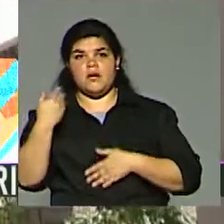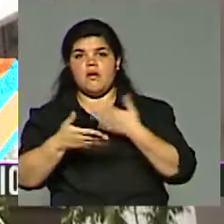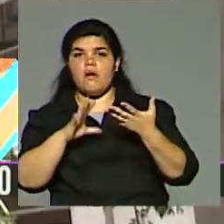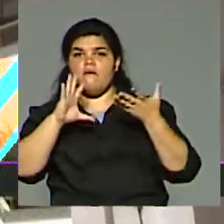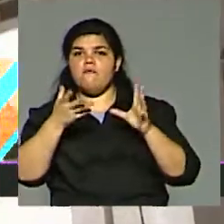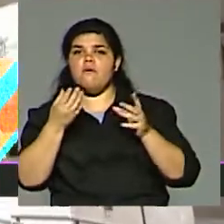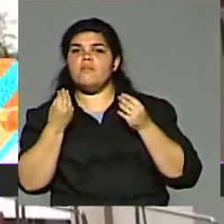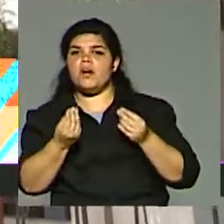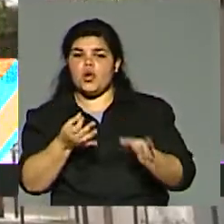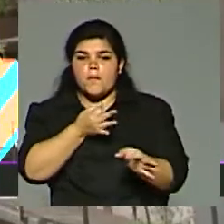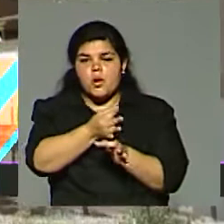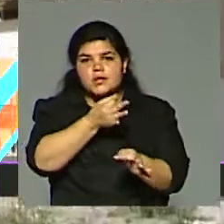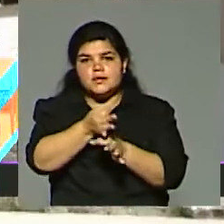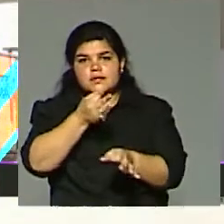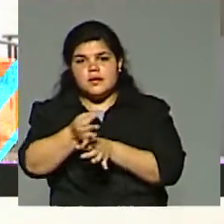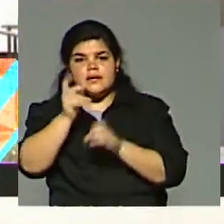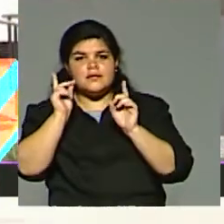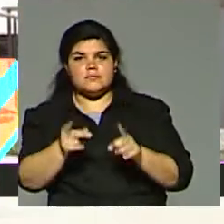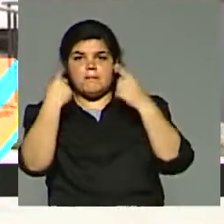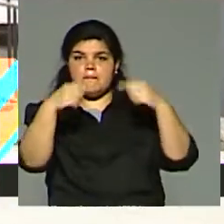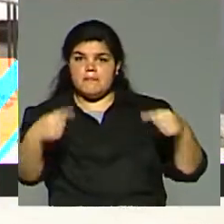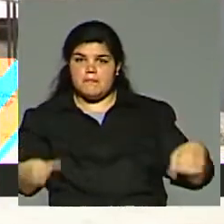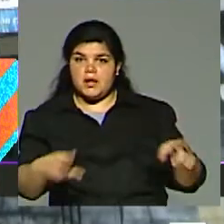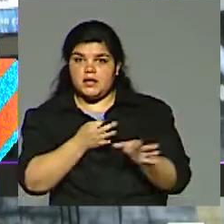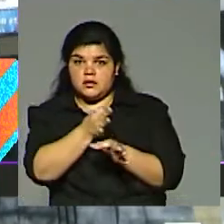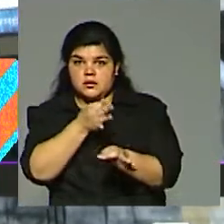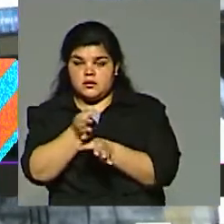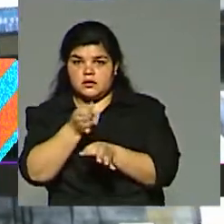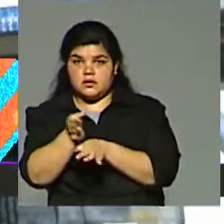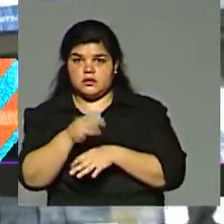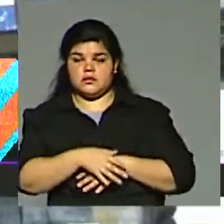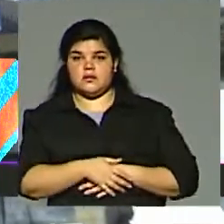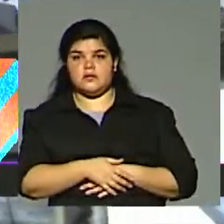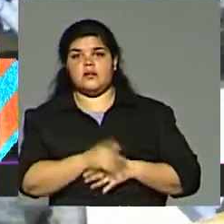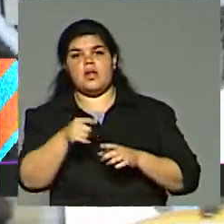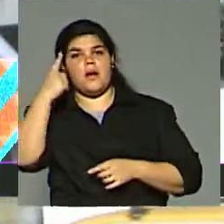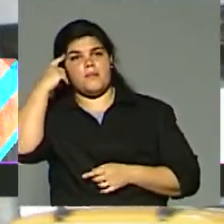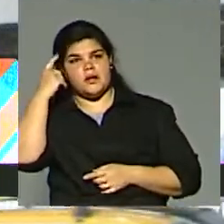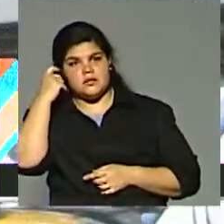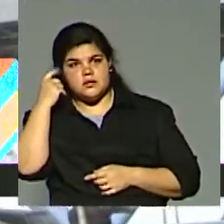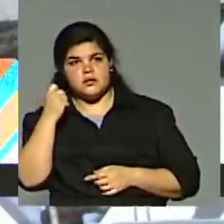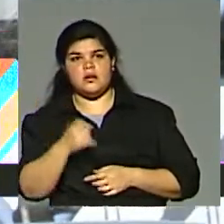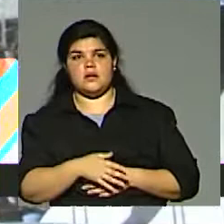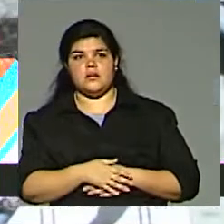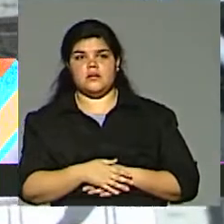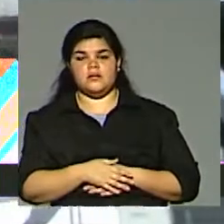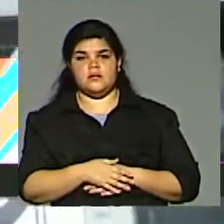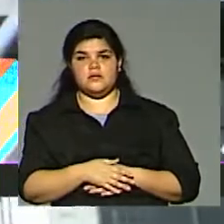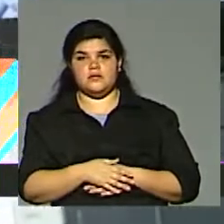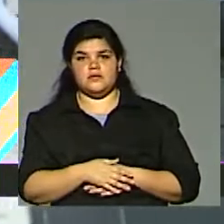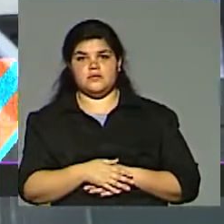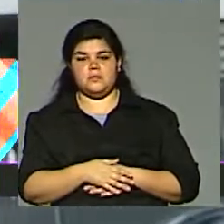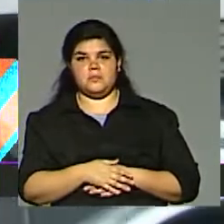de estas disciplinas, donde lo principal tiene que ver con el aprendizaje o el enfoque basado en competencias. En